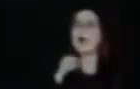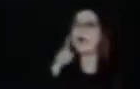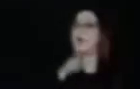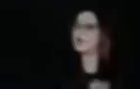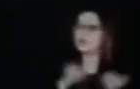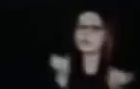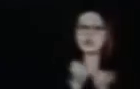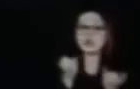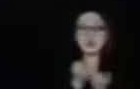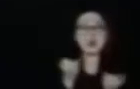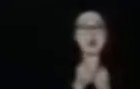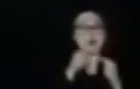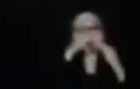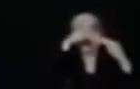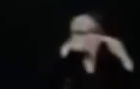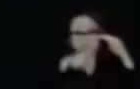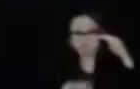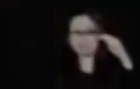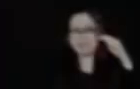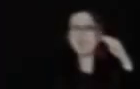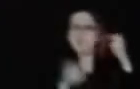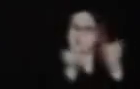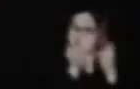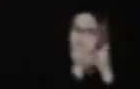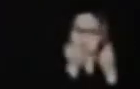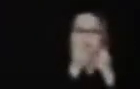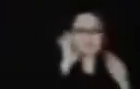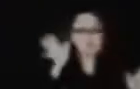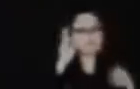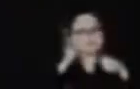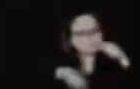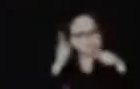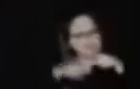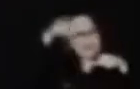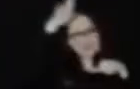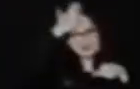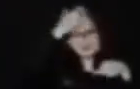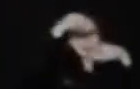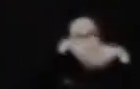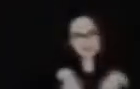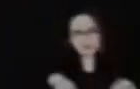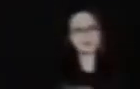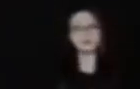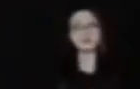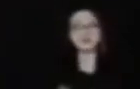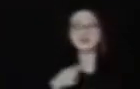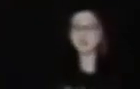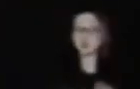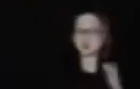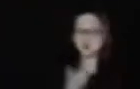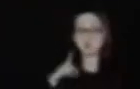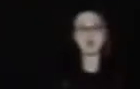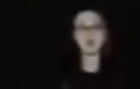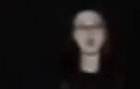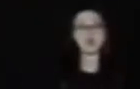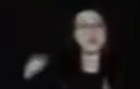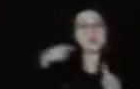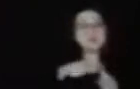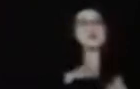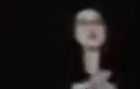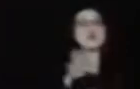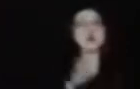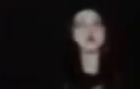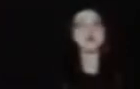las escaleras. El otro distintivo del nuevo gobierno será la